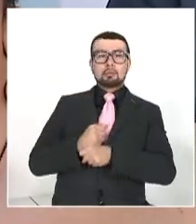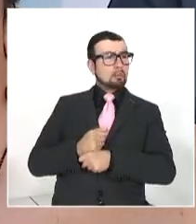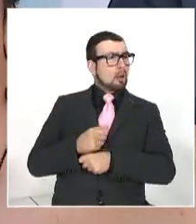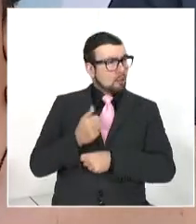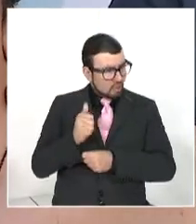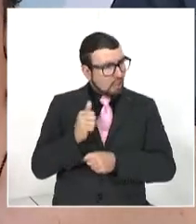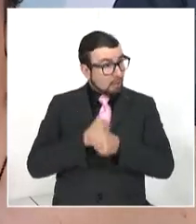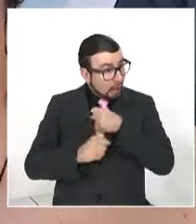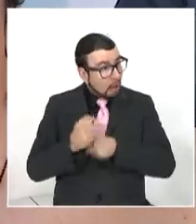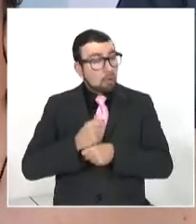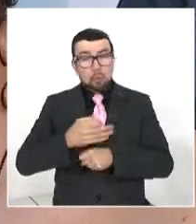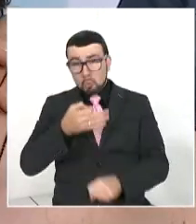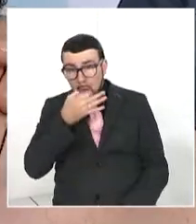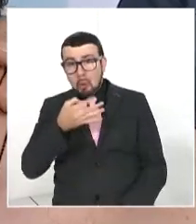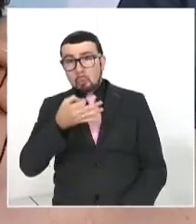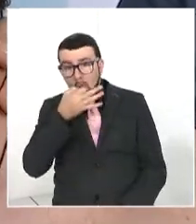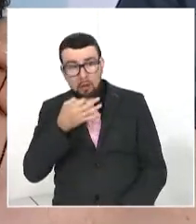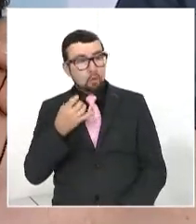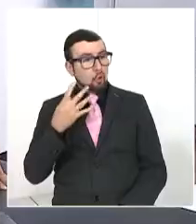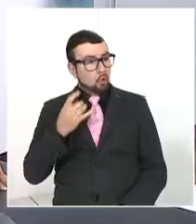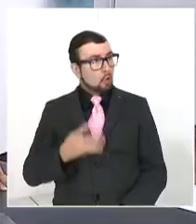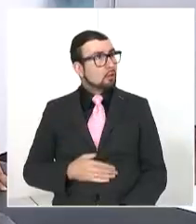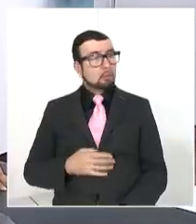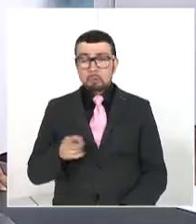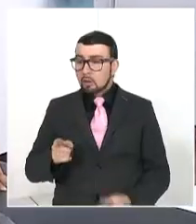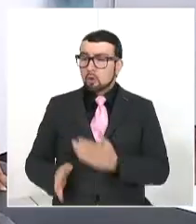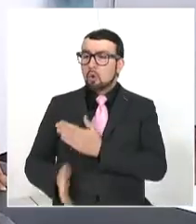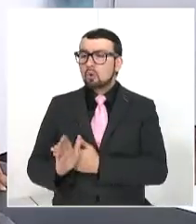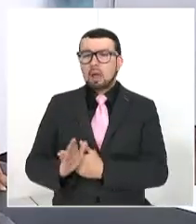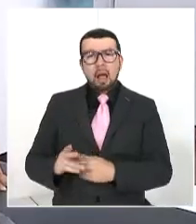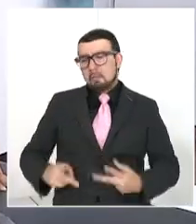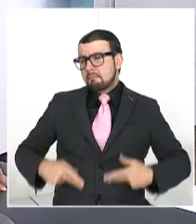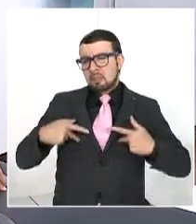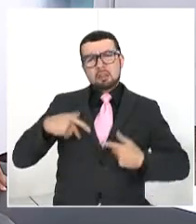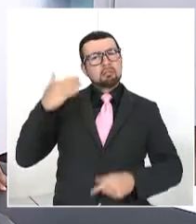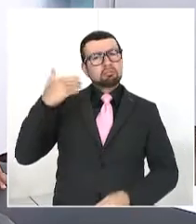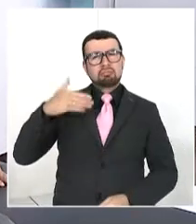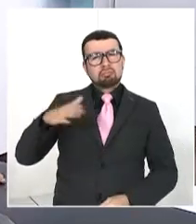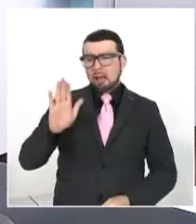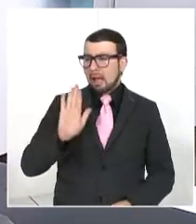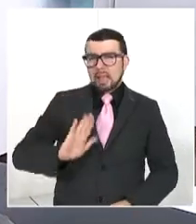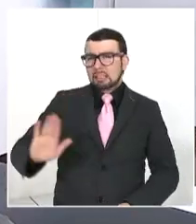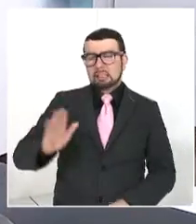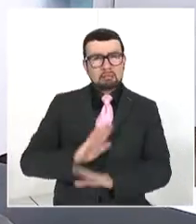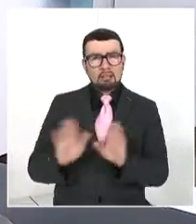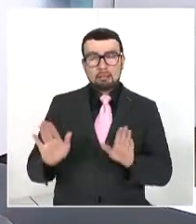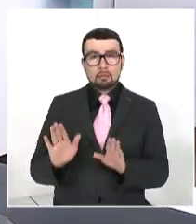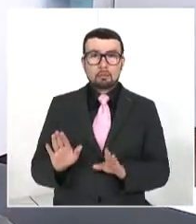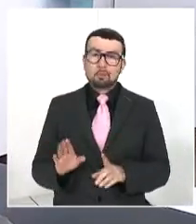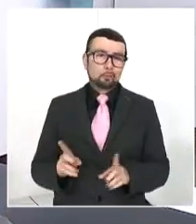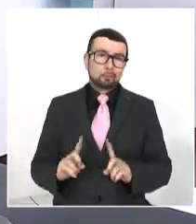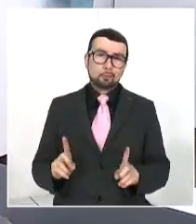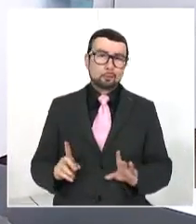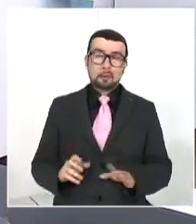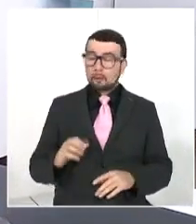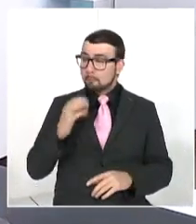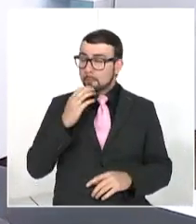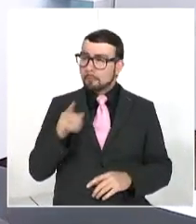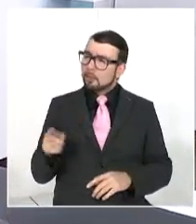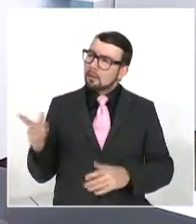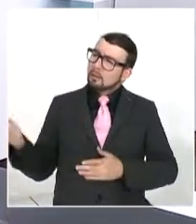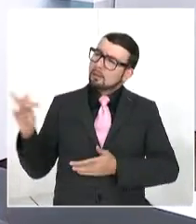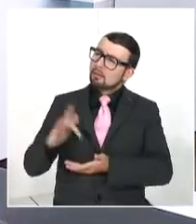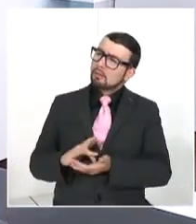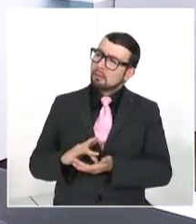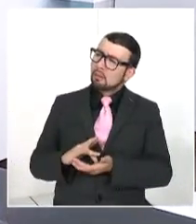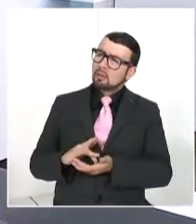pasticas. ¿Y esto que le sigue molestando entonces el resto de la vida pasticas? No. Nosotros desde hace, no